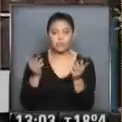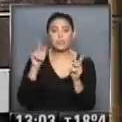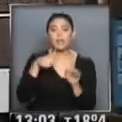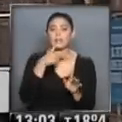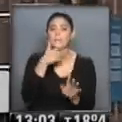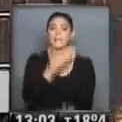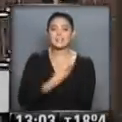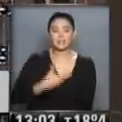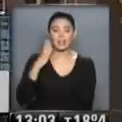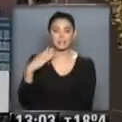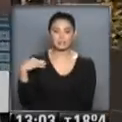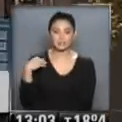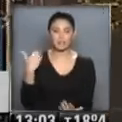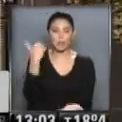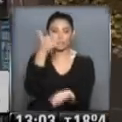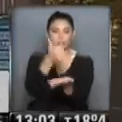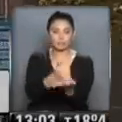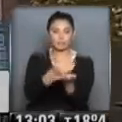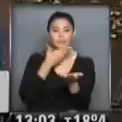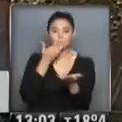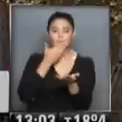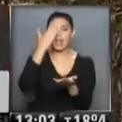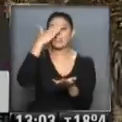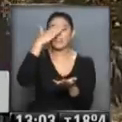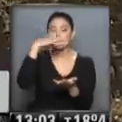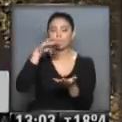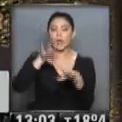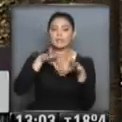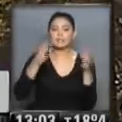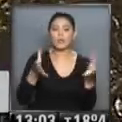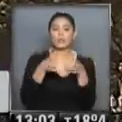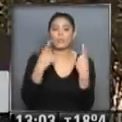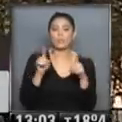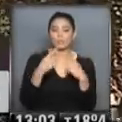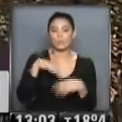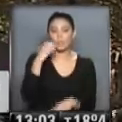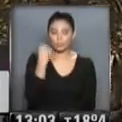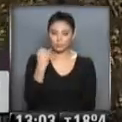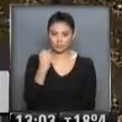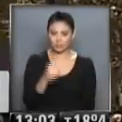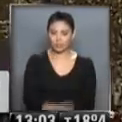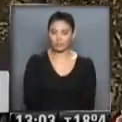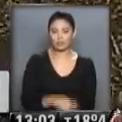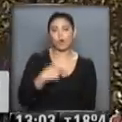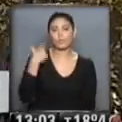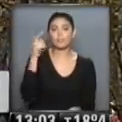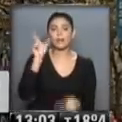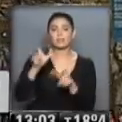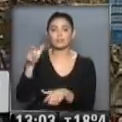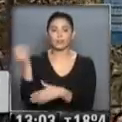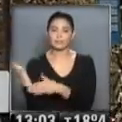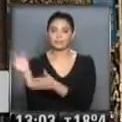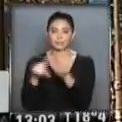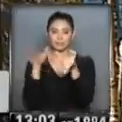está previsto que la Presidenta Cristina Fernández haga uso de la palabra y luego el show artístico con los números más destacados, por lo menos, o los artistas que han sido